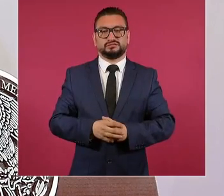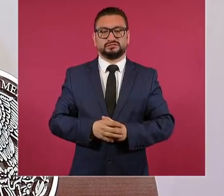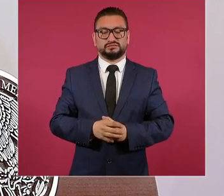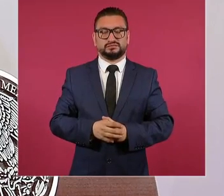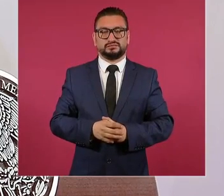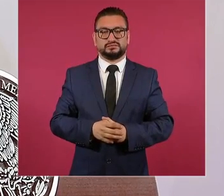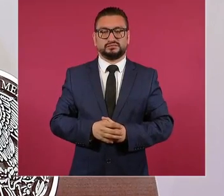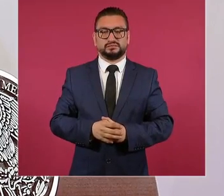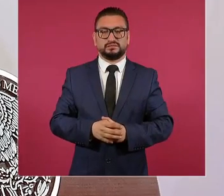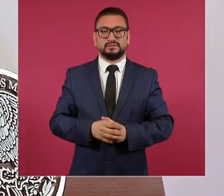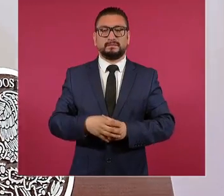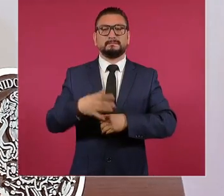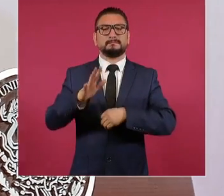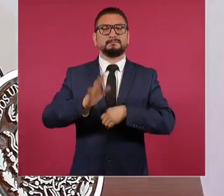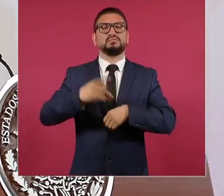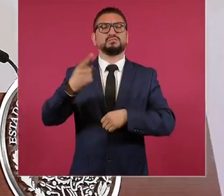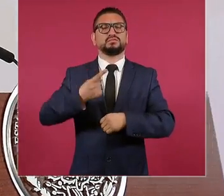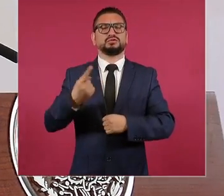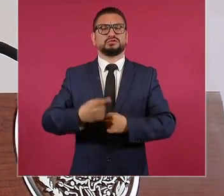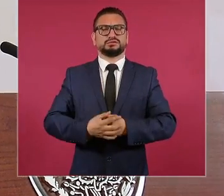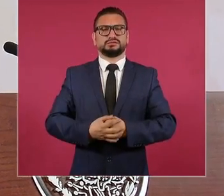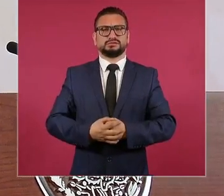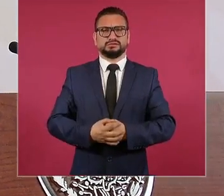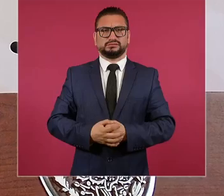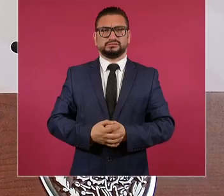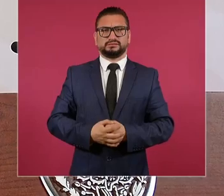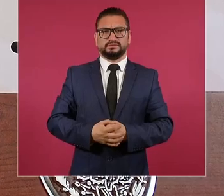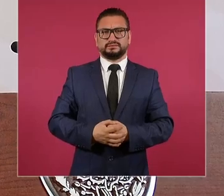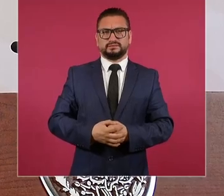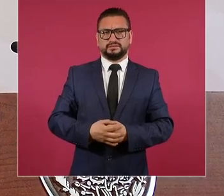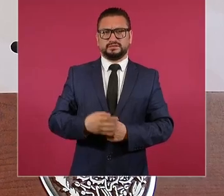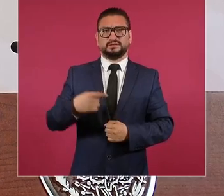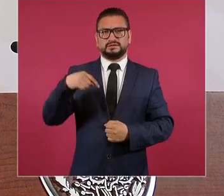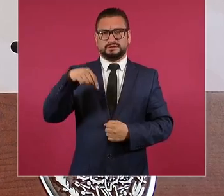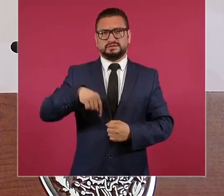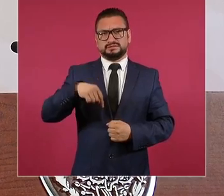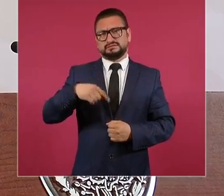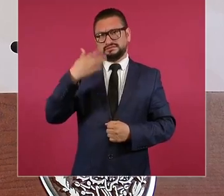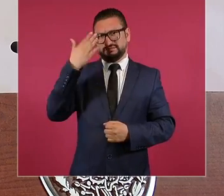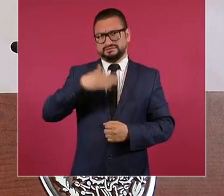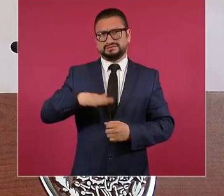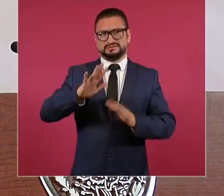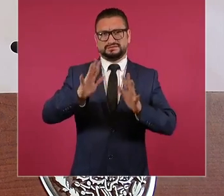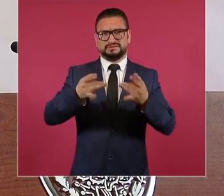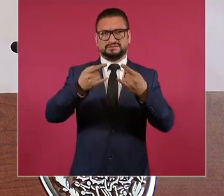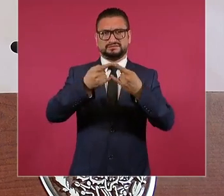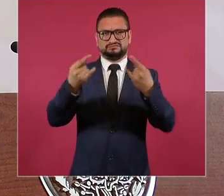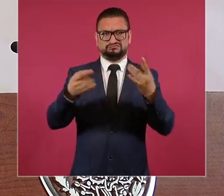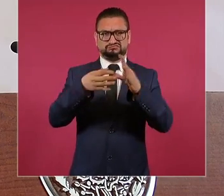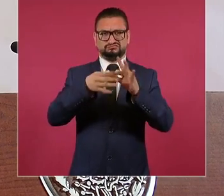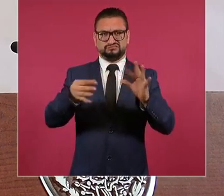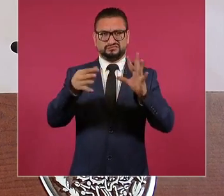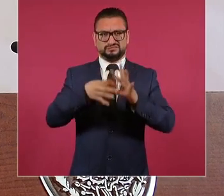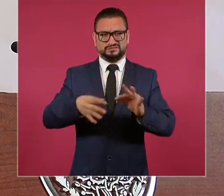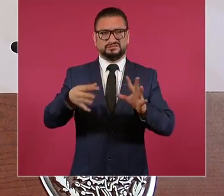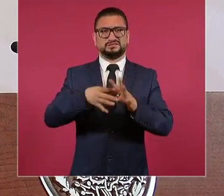porque aquí se habla de